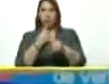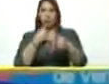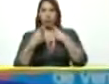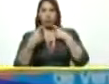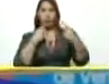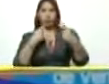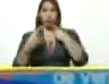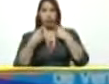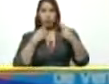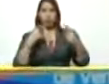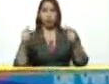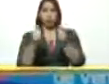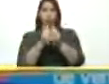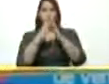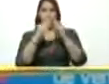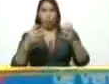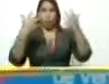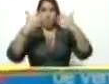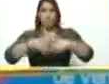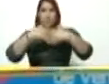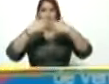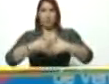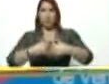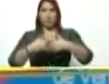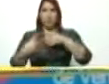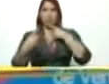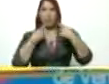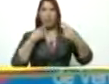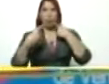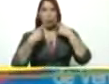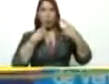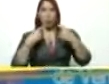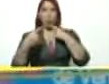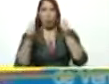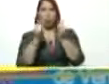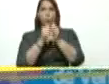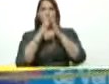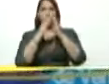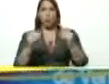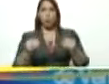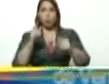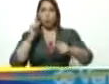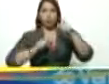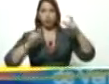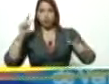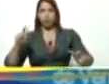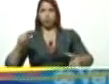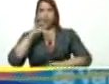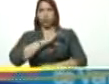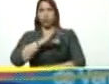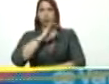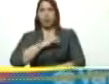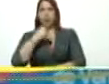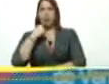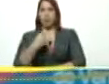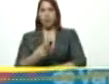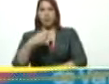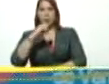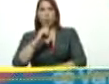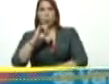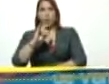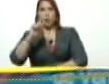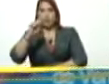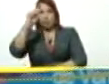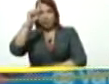el sector empresarial, en diálogo con todos los actores sociales, como manda la OIT y